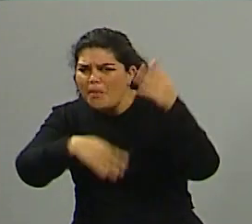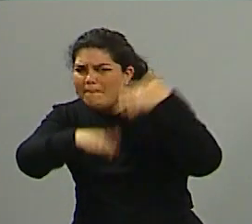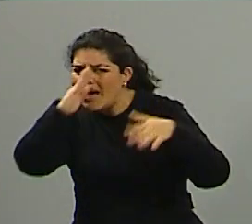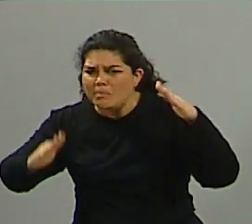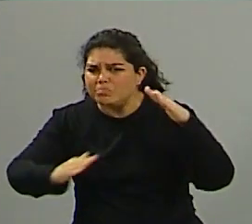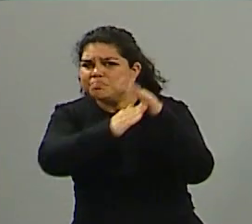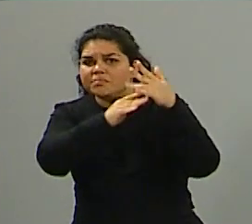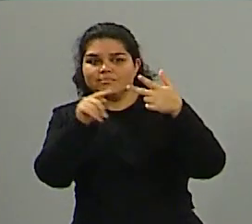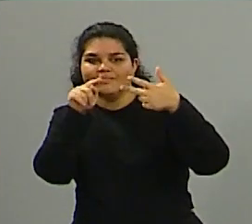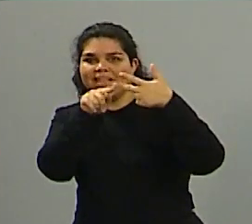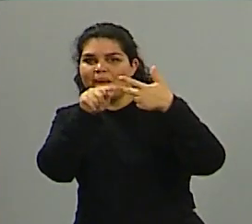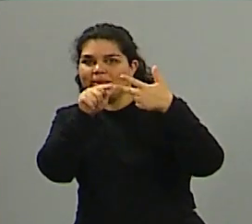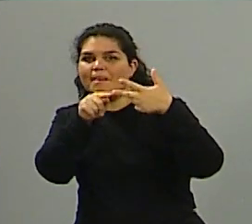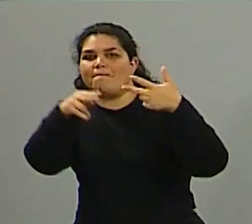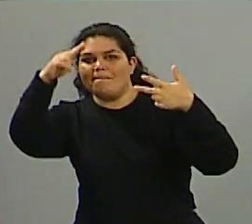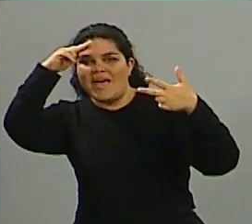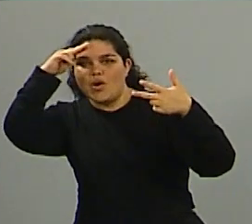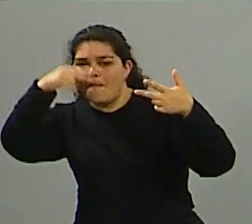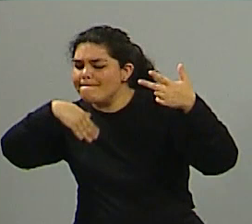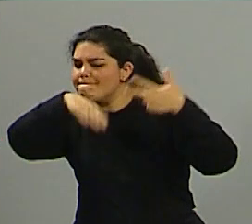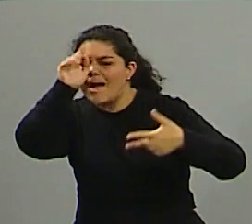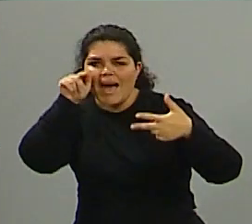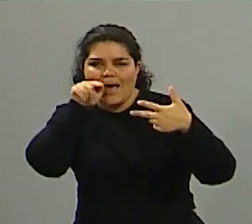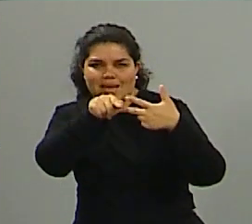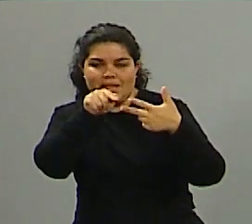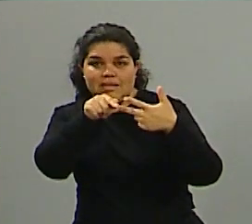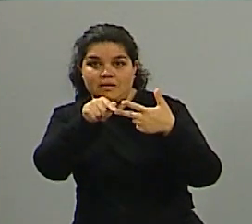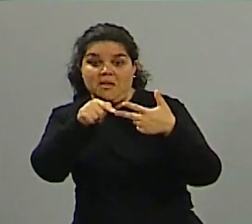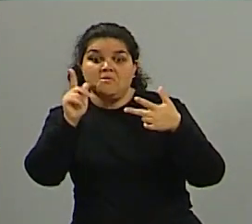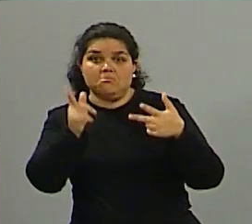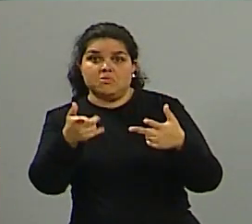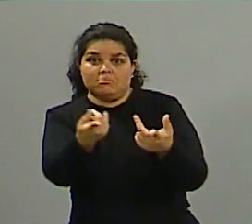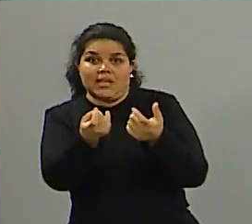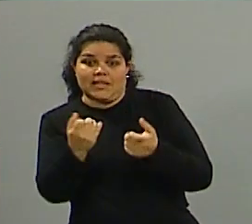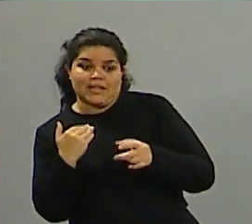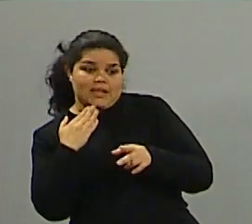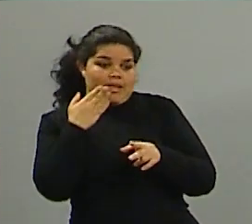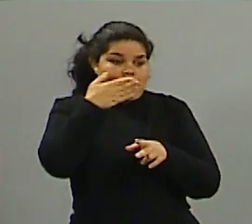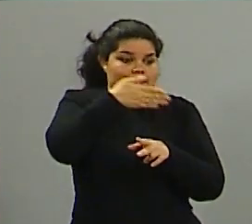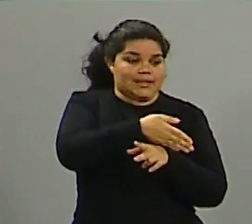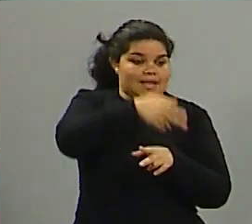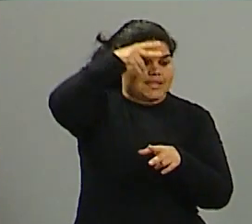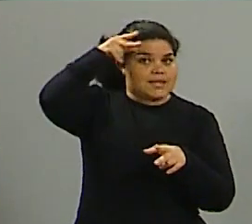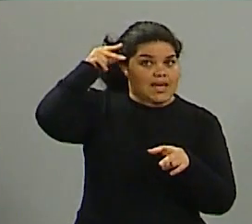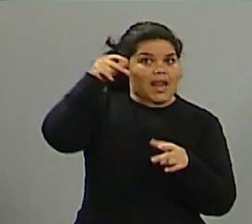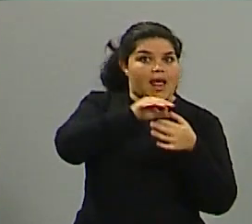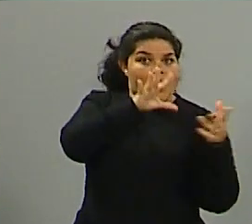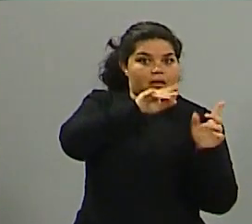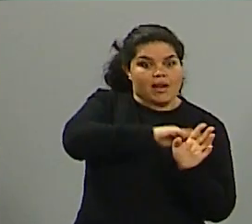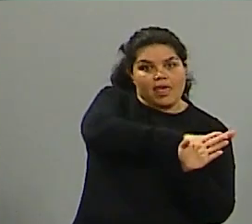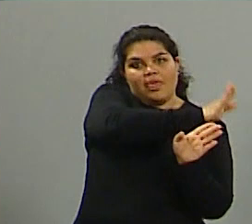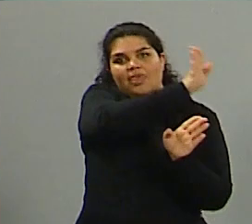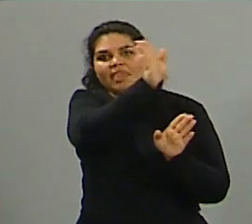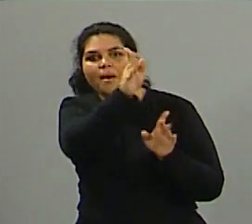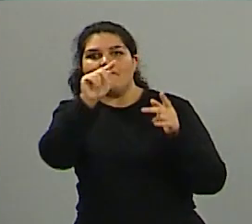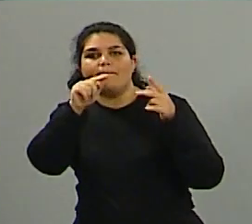plan, Chile en ese momento ha generado el mismo proceso que ha pasado acá en mayo de 1810. También se han levantado.